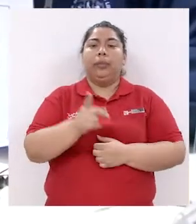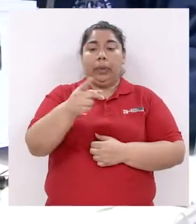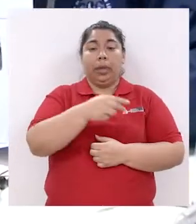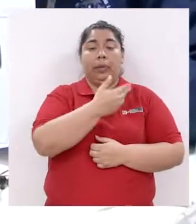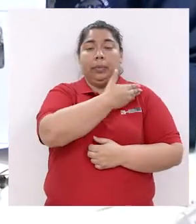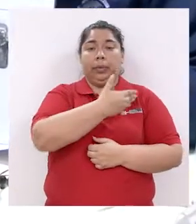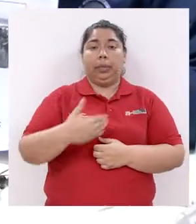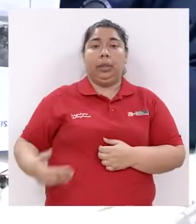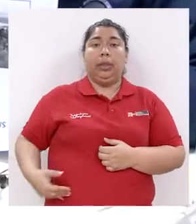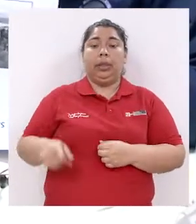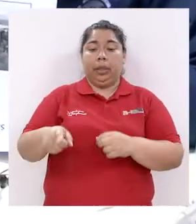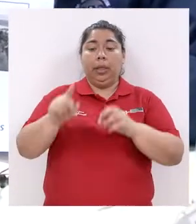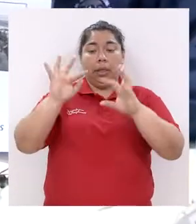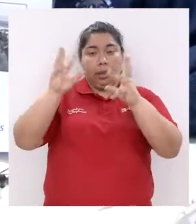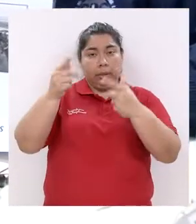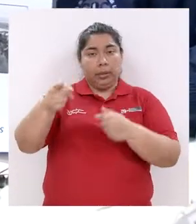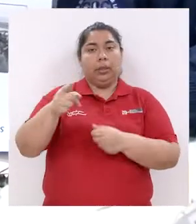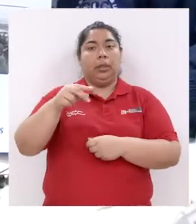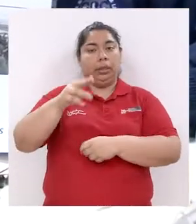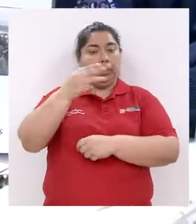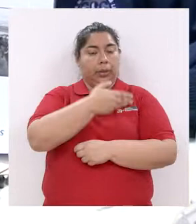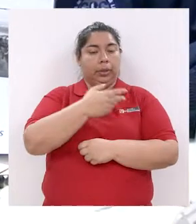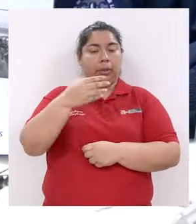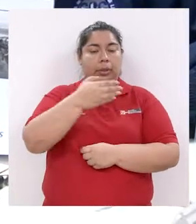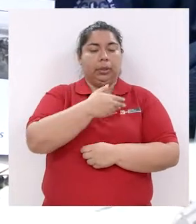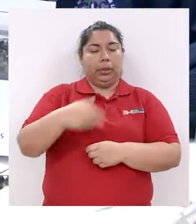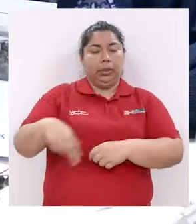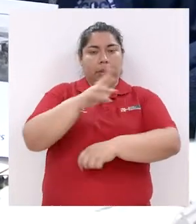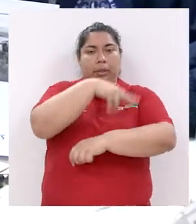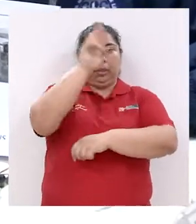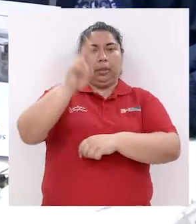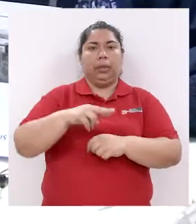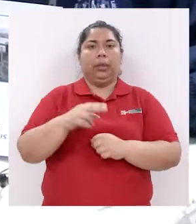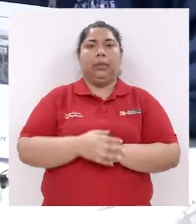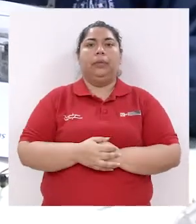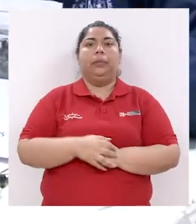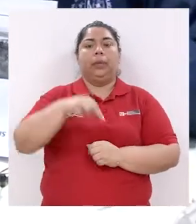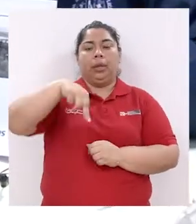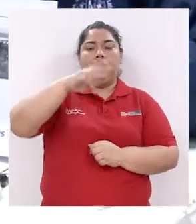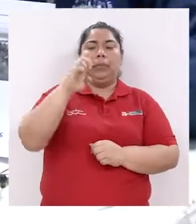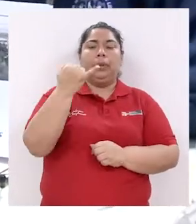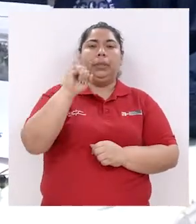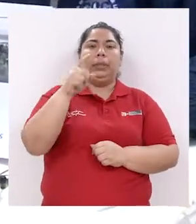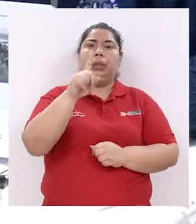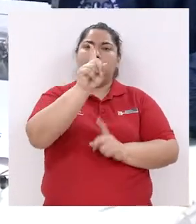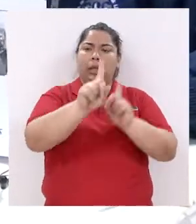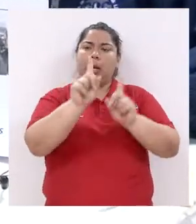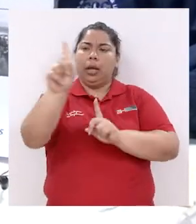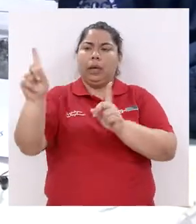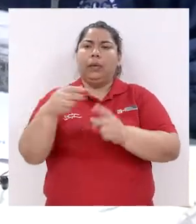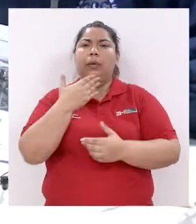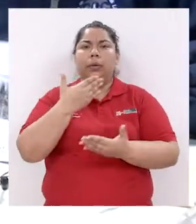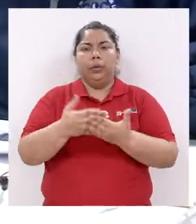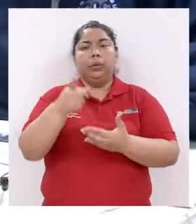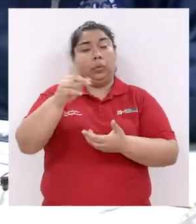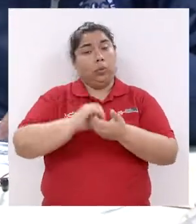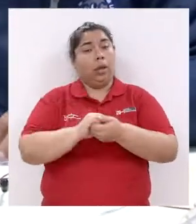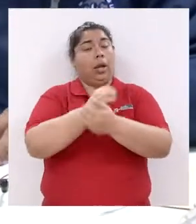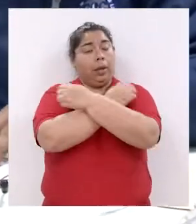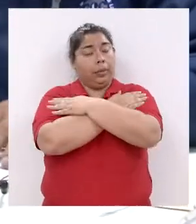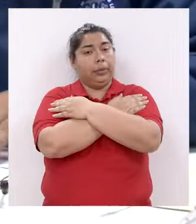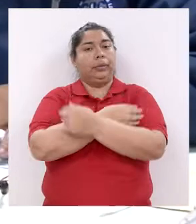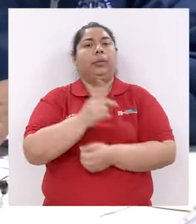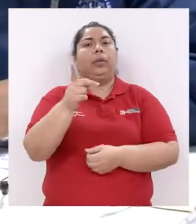al presidente de la Asamblea Nacional de Gobiernos Regionales, Mesías Guevara, a todos y cada uno de ustedes un especial y cariñoso